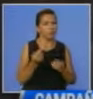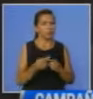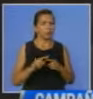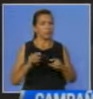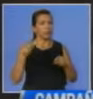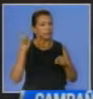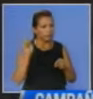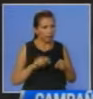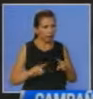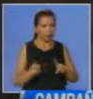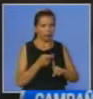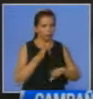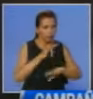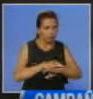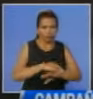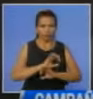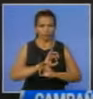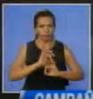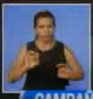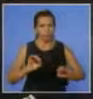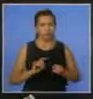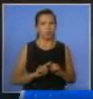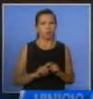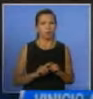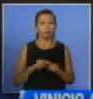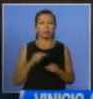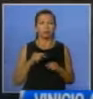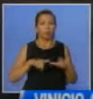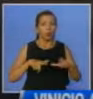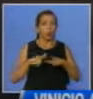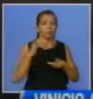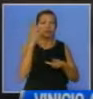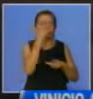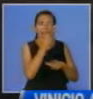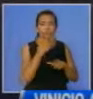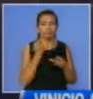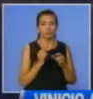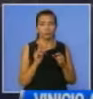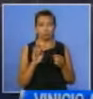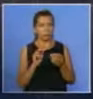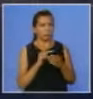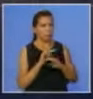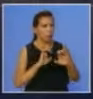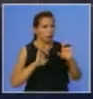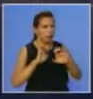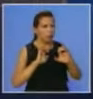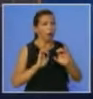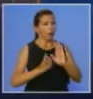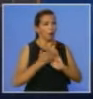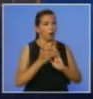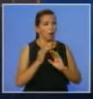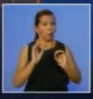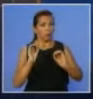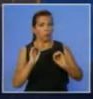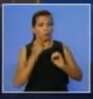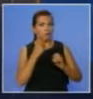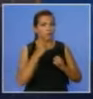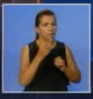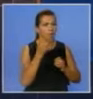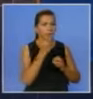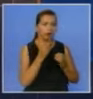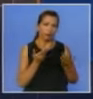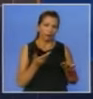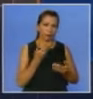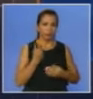que afean o impiden el disfrute de determinados áreas naturales nuestras. El presupuesto anual del Ministerio de Turismo ha subido